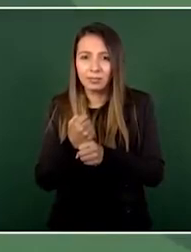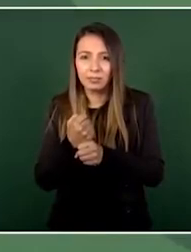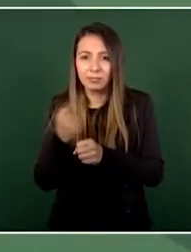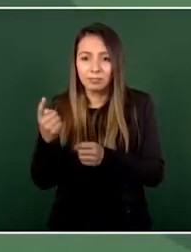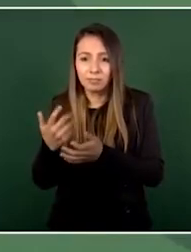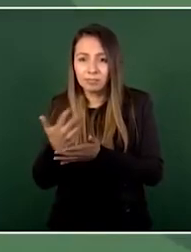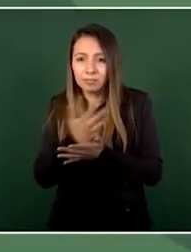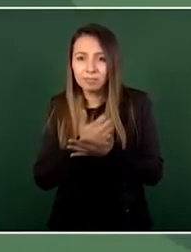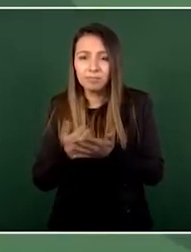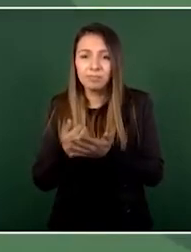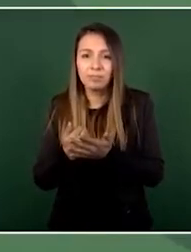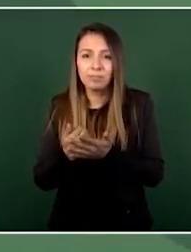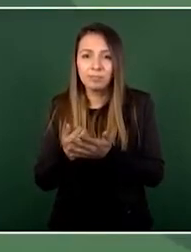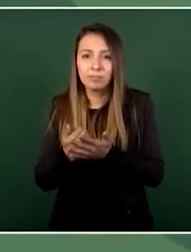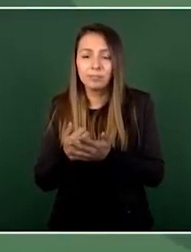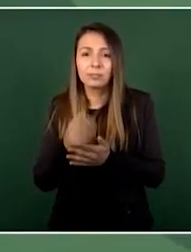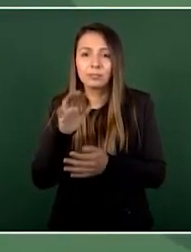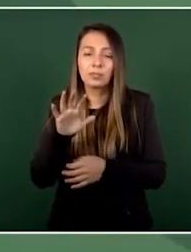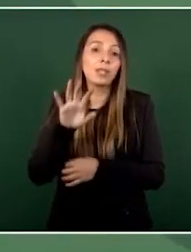de Televisa, solo son